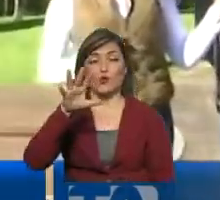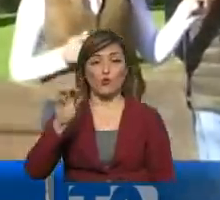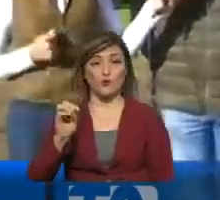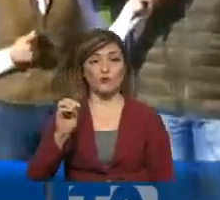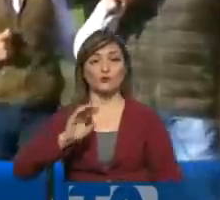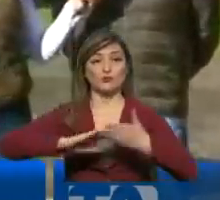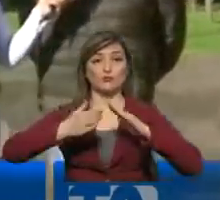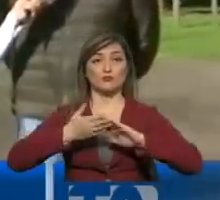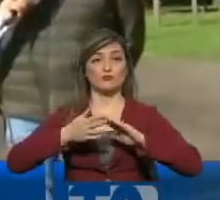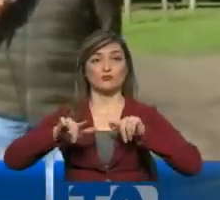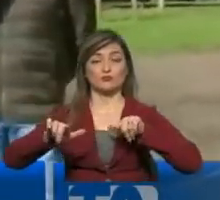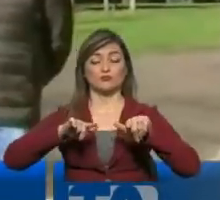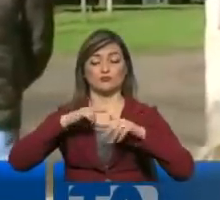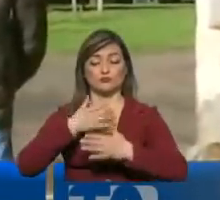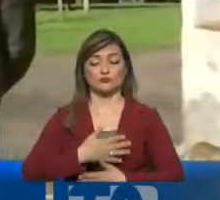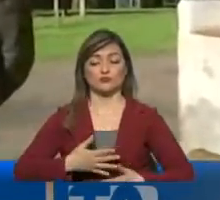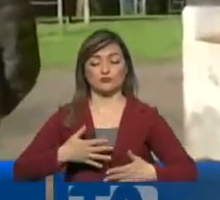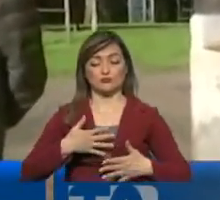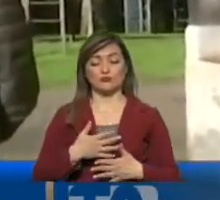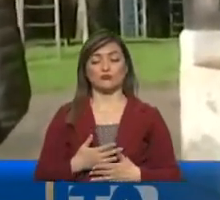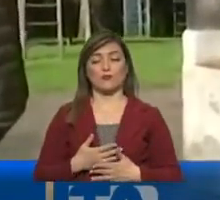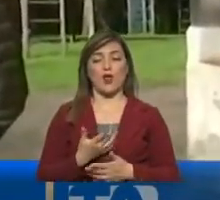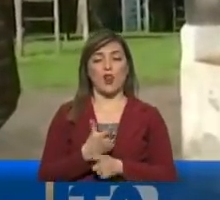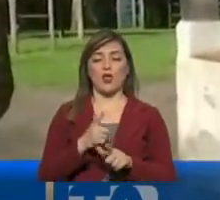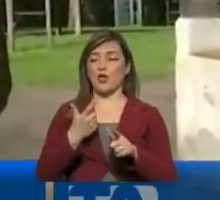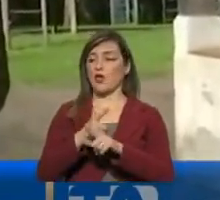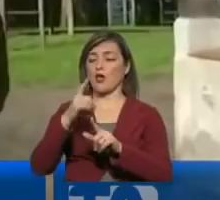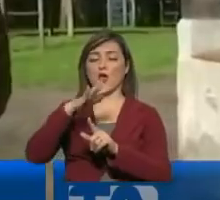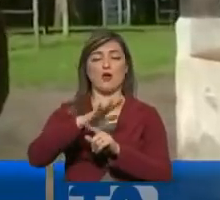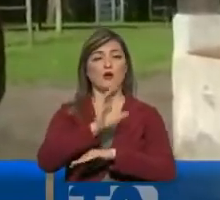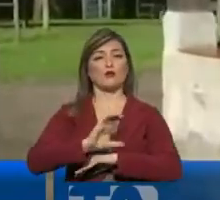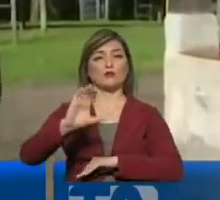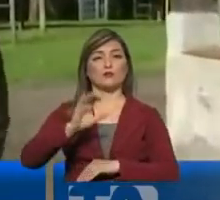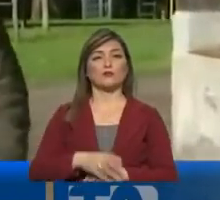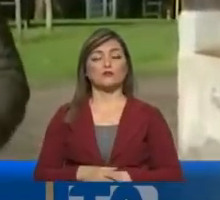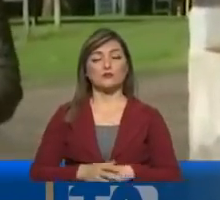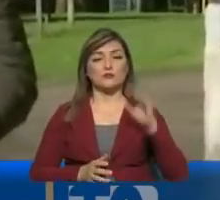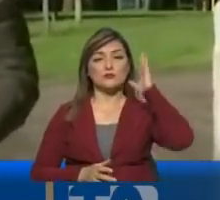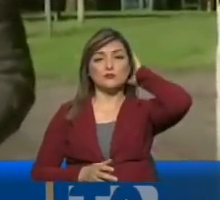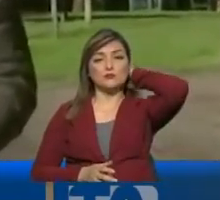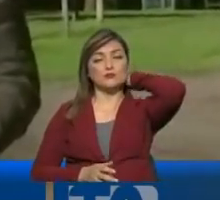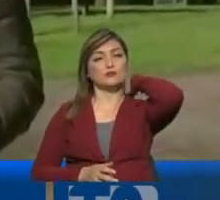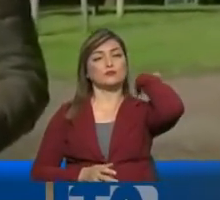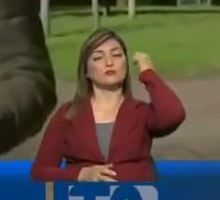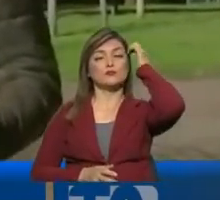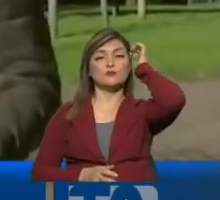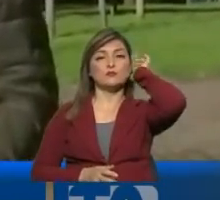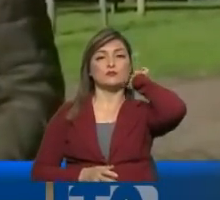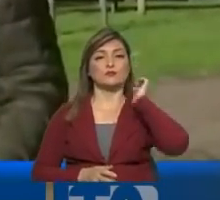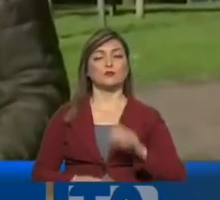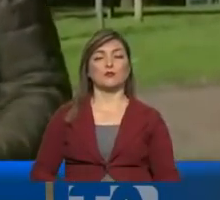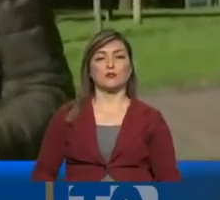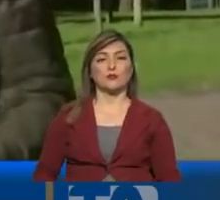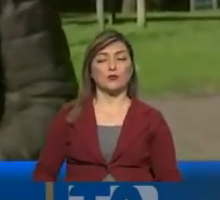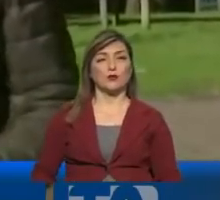espacio para la recreación, el disfrute del aire libre. Justamente nosotros tenemos espacios abiertos como estamos en